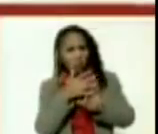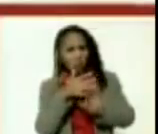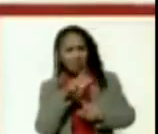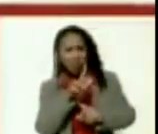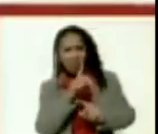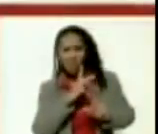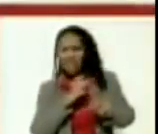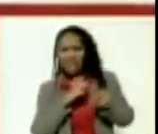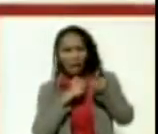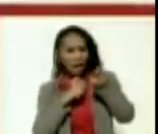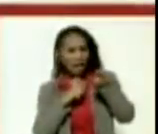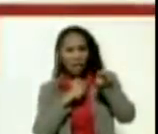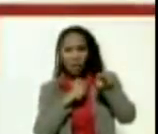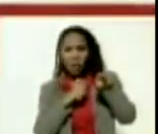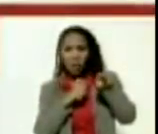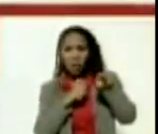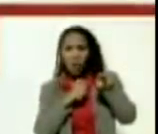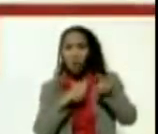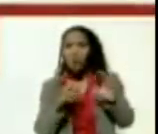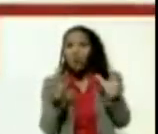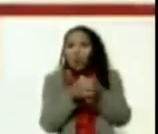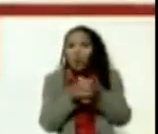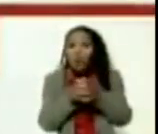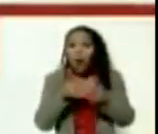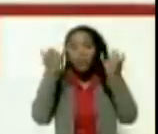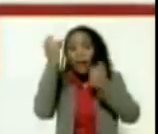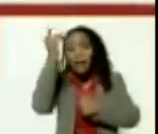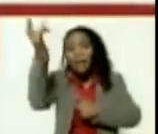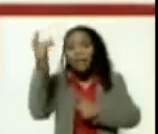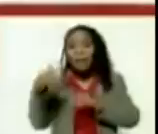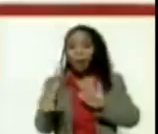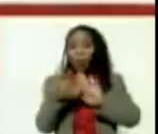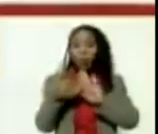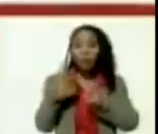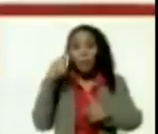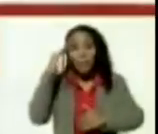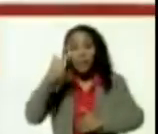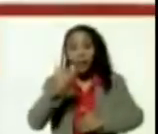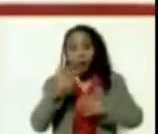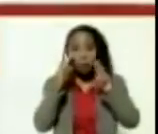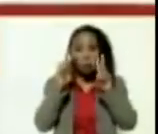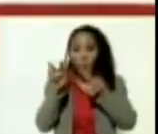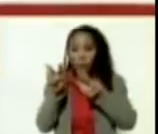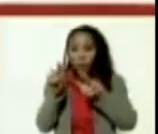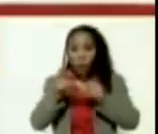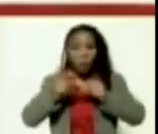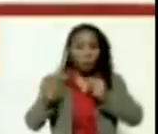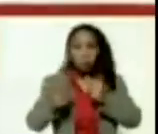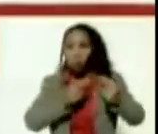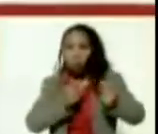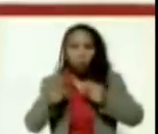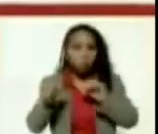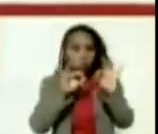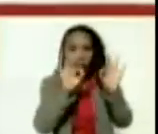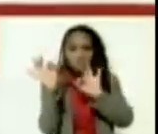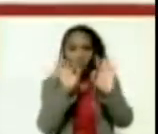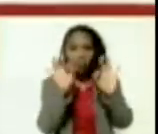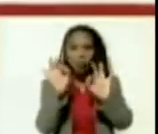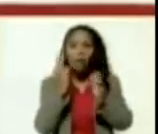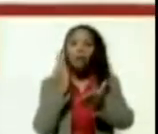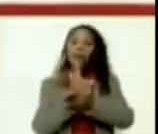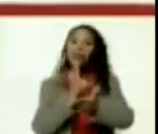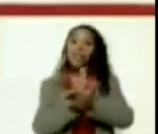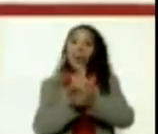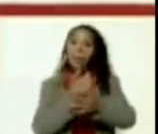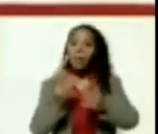nuestros organismos de inteligencia, la Dirección de Contrainteligencia Militar, se activó, como siempre está